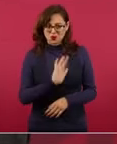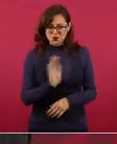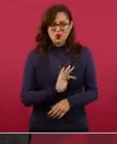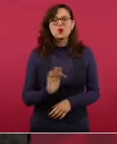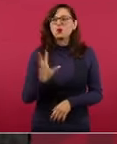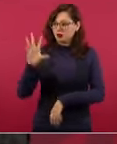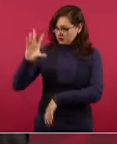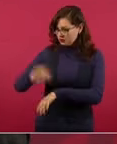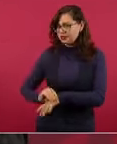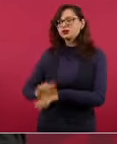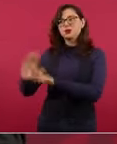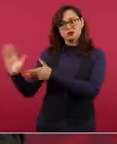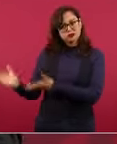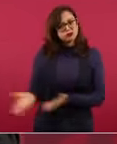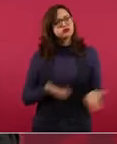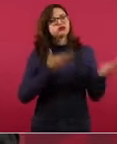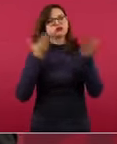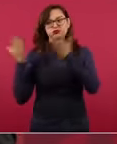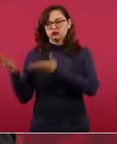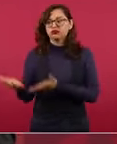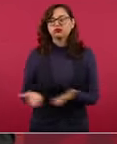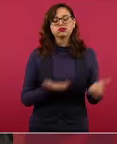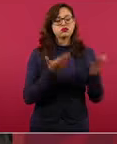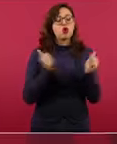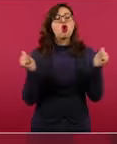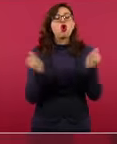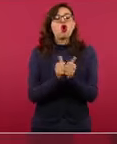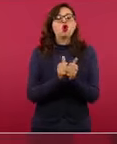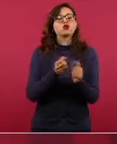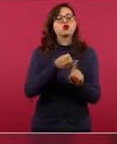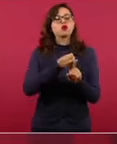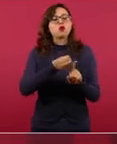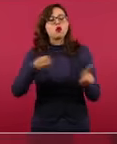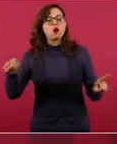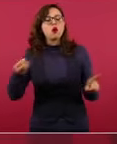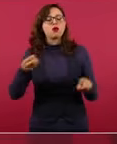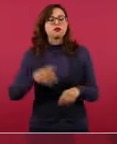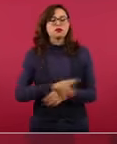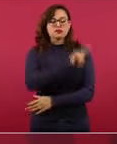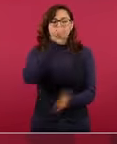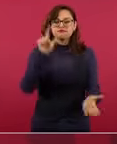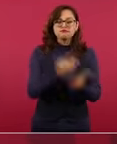tiene que haber legalidad que no haya tráfico de personas